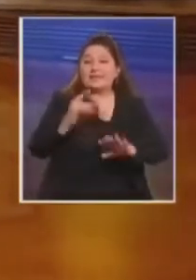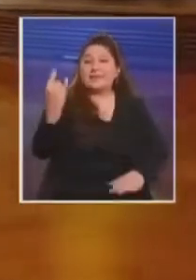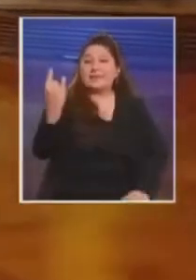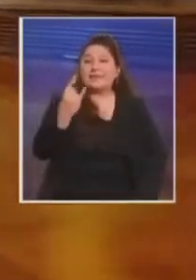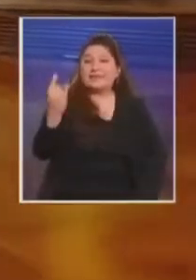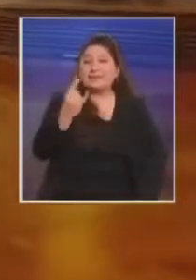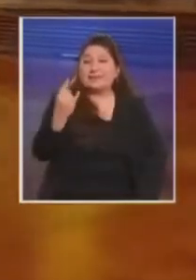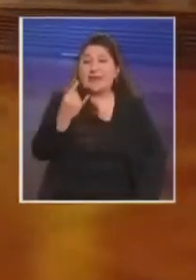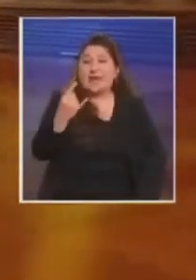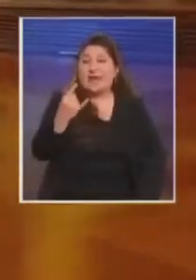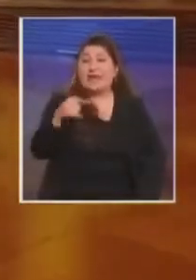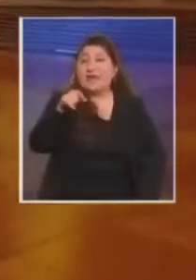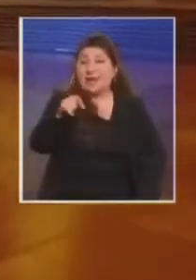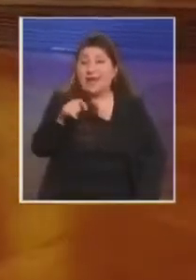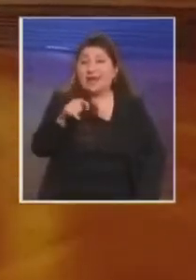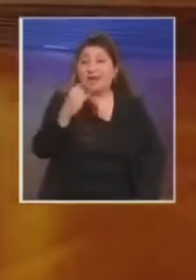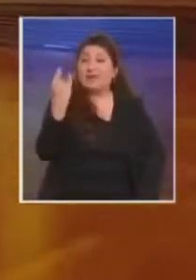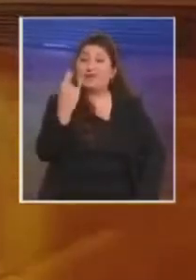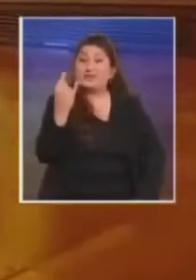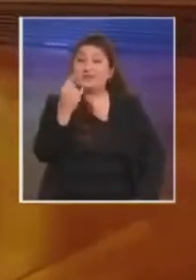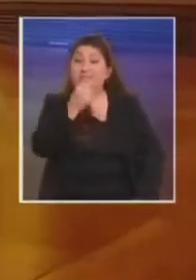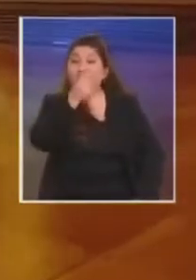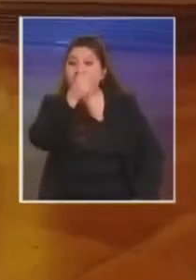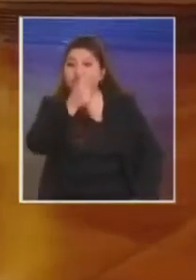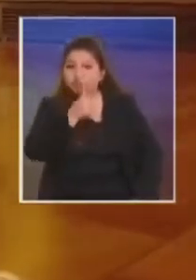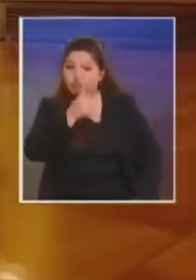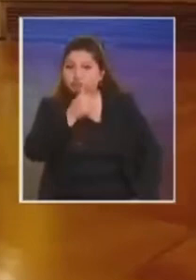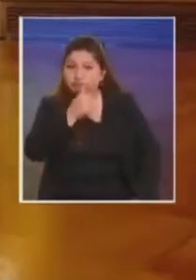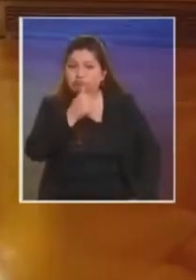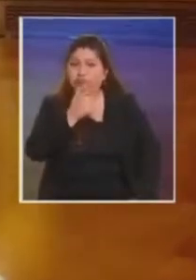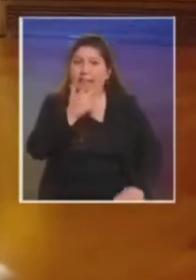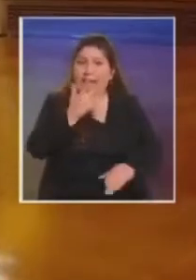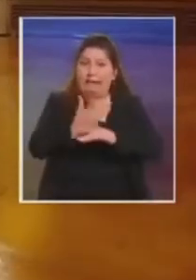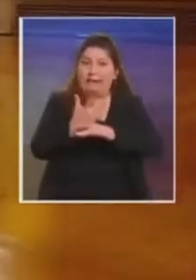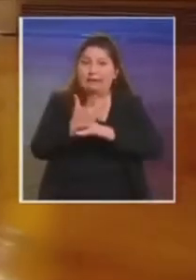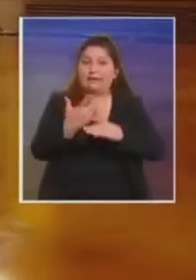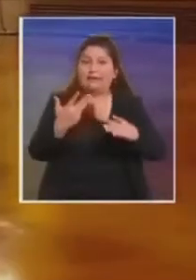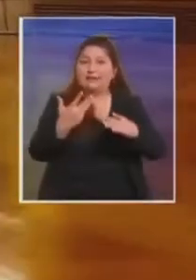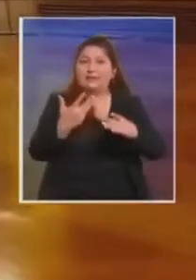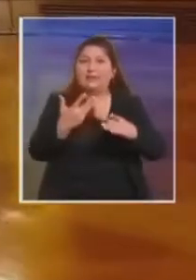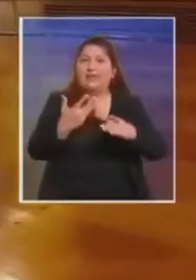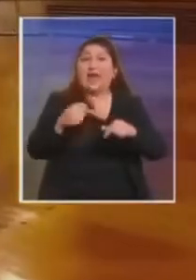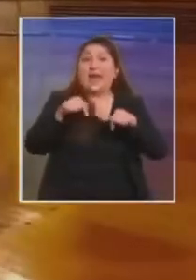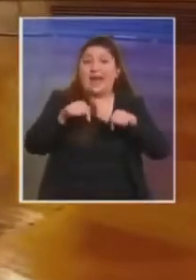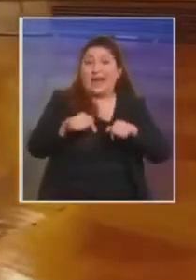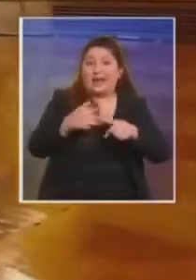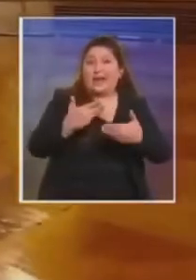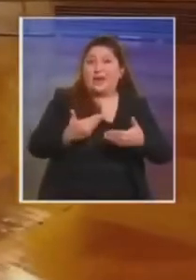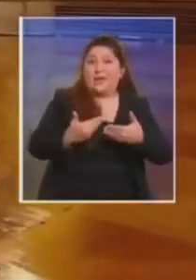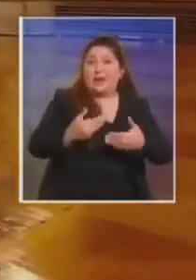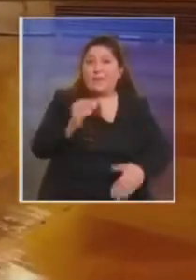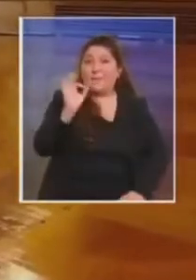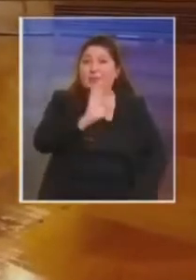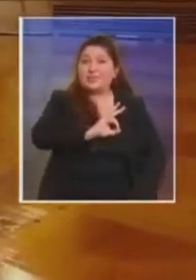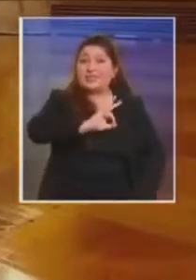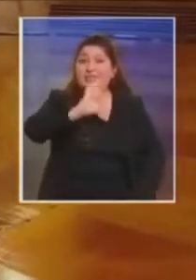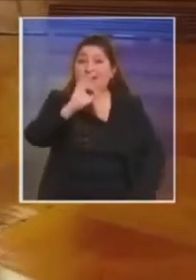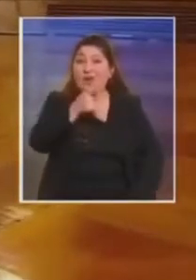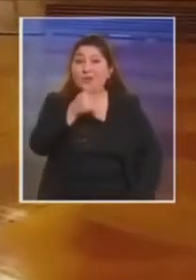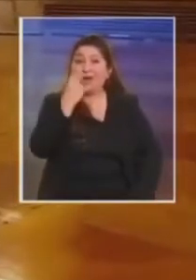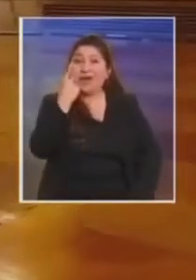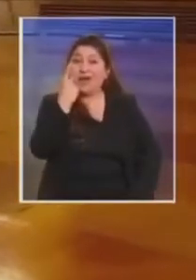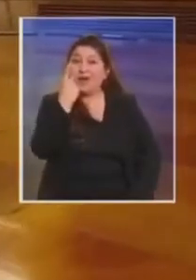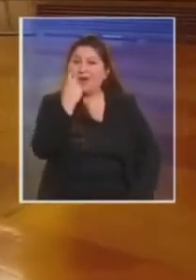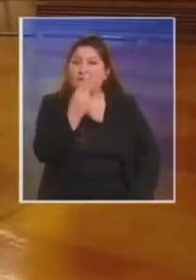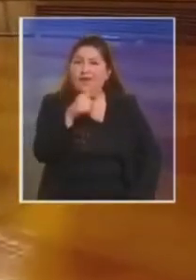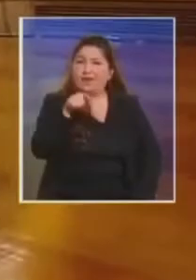el sector privado interviene y en forma sustantiva hoy día? Si vemos los porcentajes que existen en ese ámbito, eso lo conoce